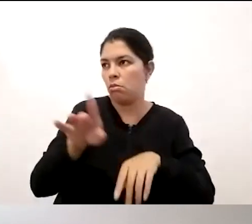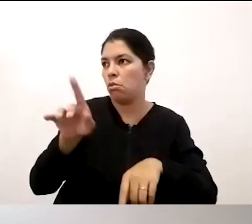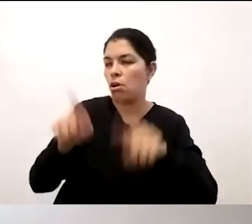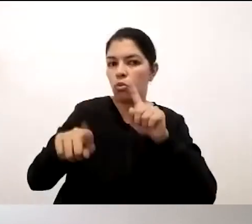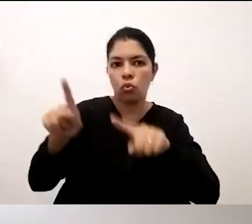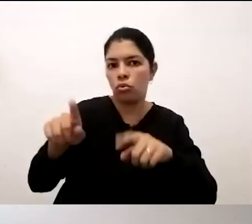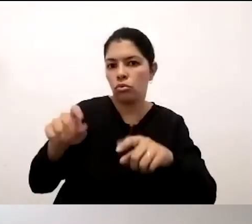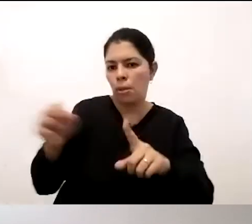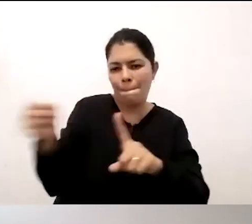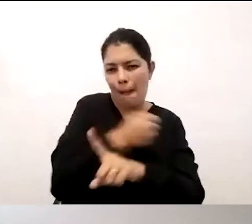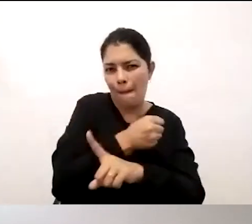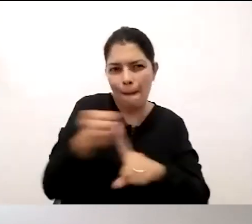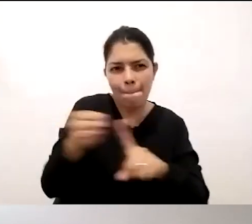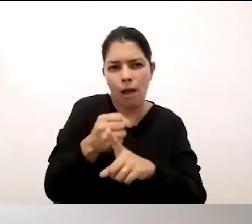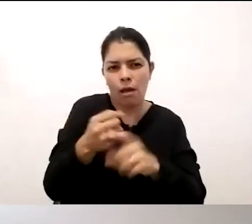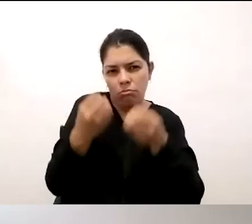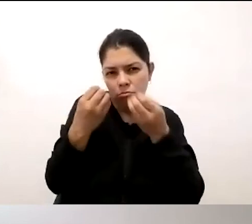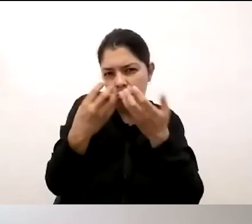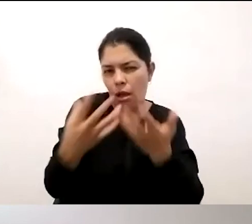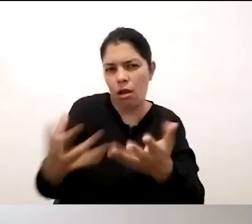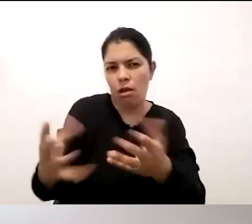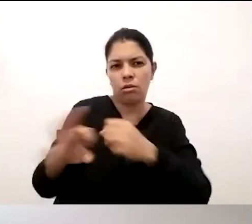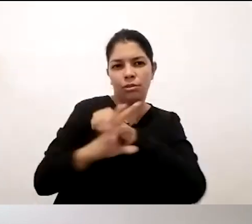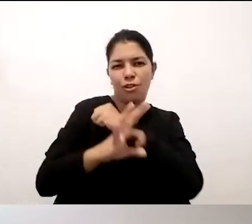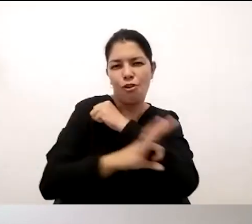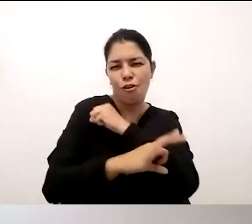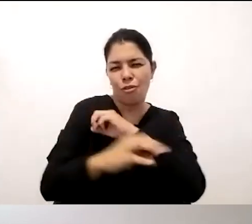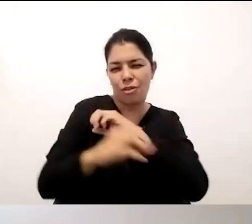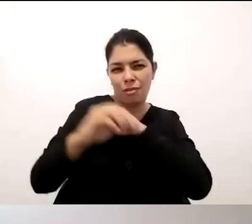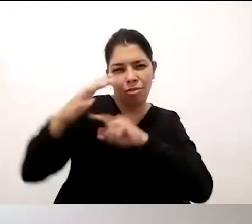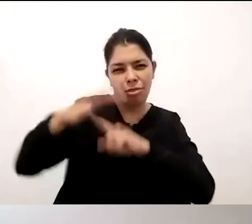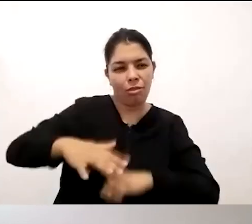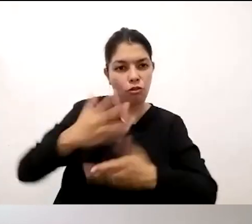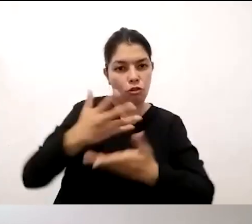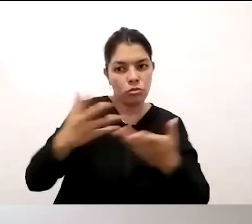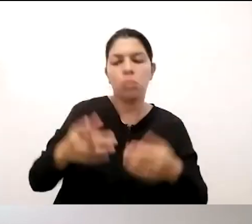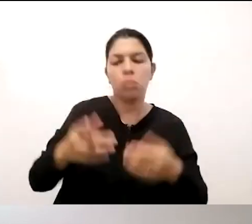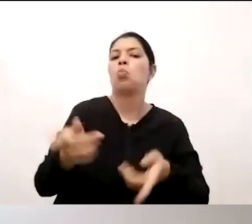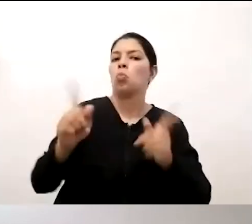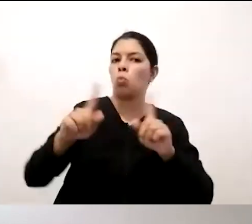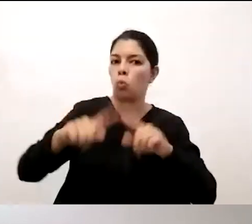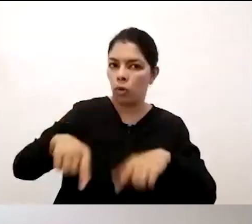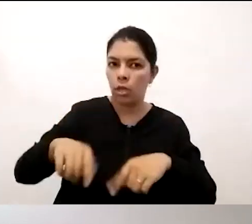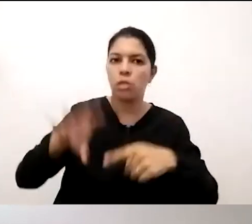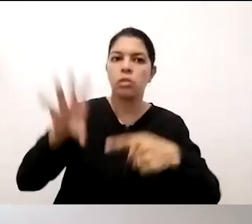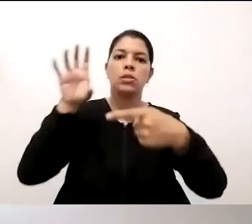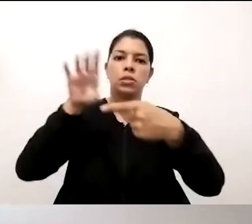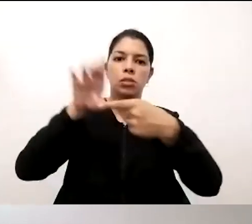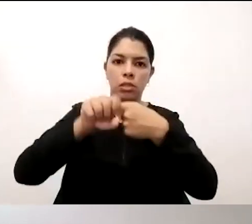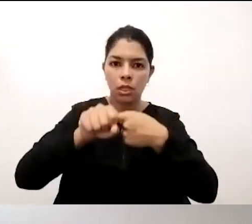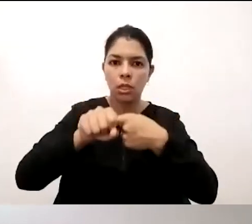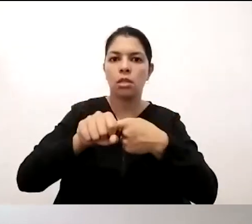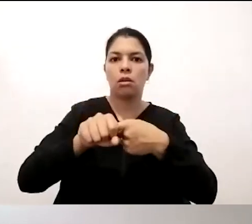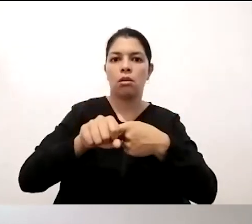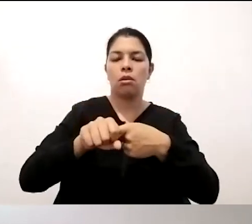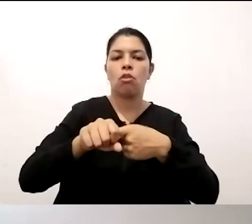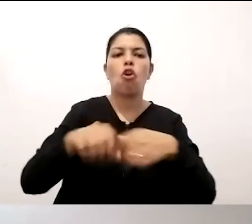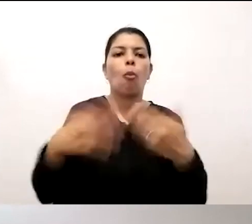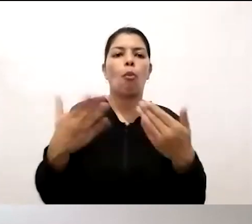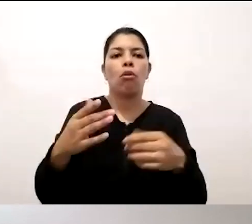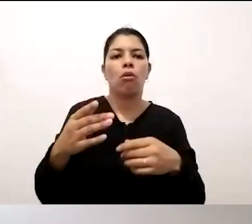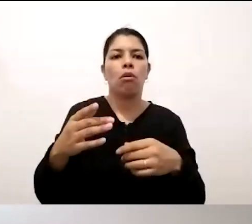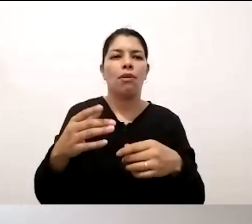física o de violencia psicológica y verbal. Pueden pedir una cita, en este caso, por medicina general, en